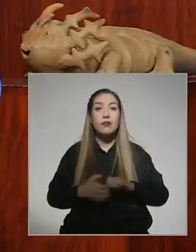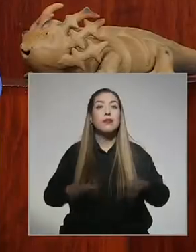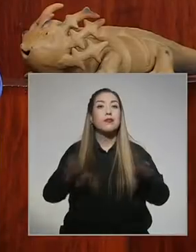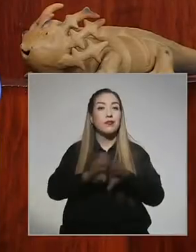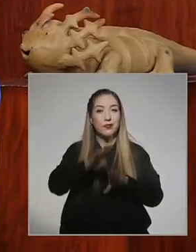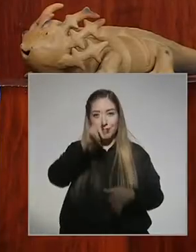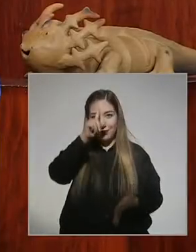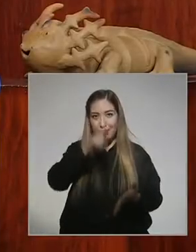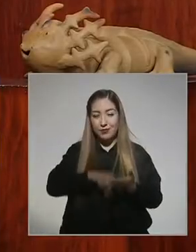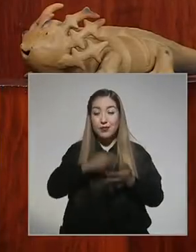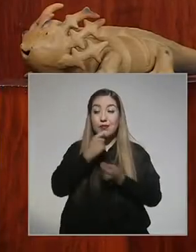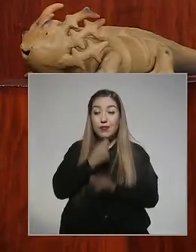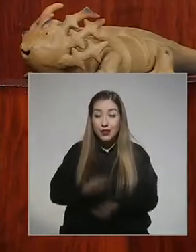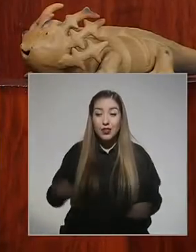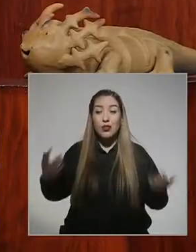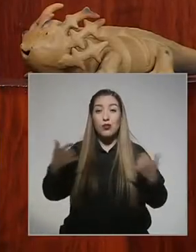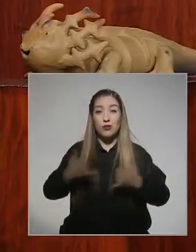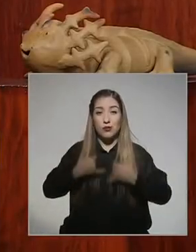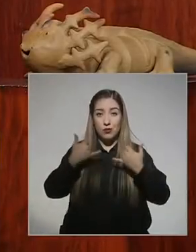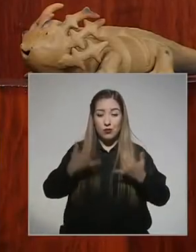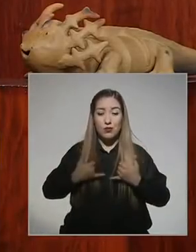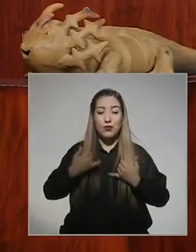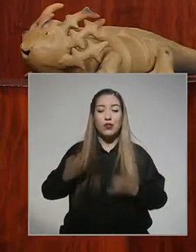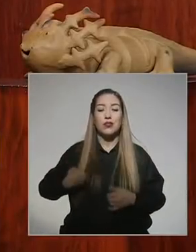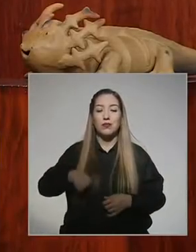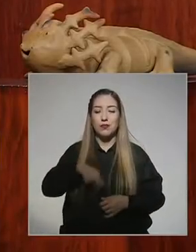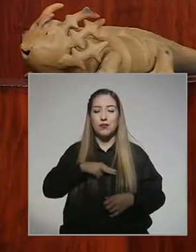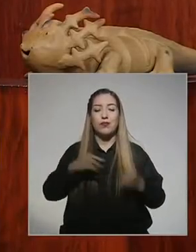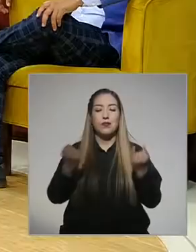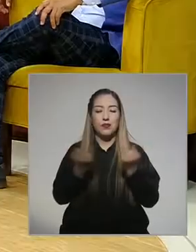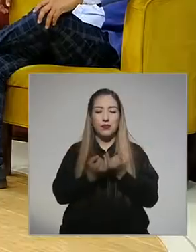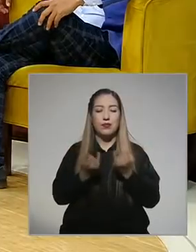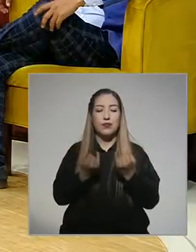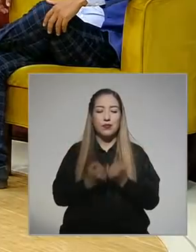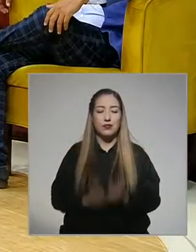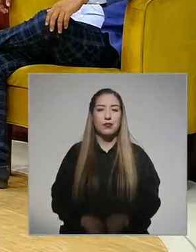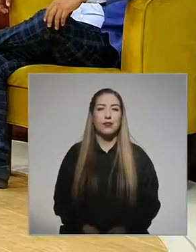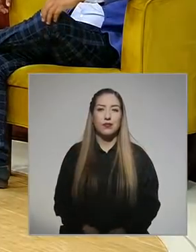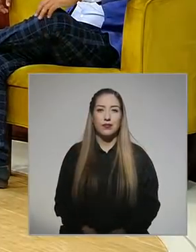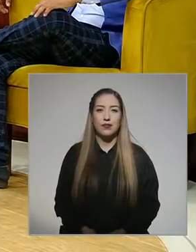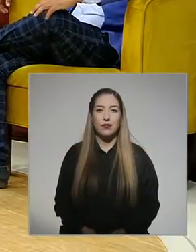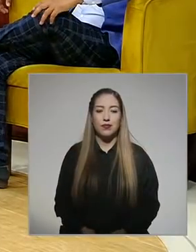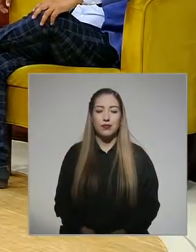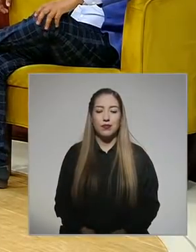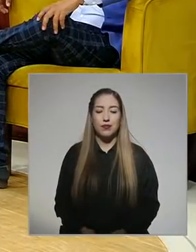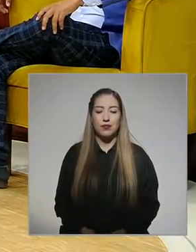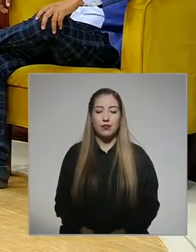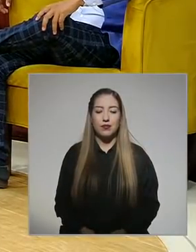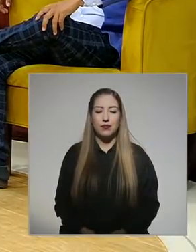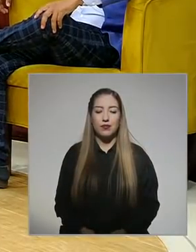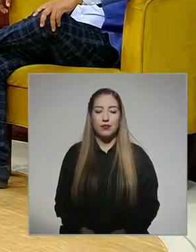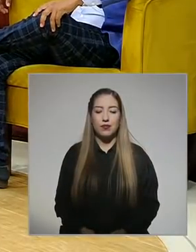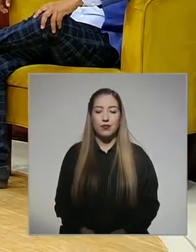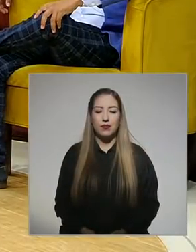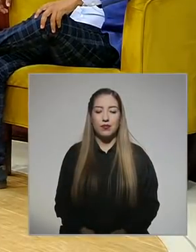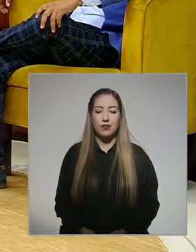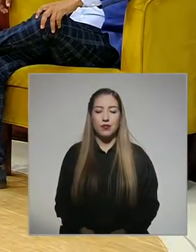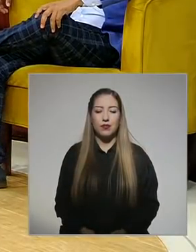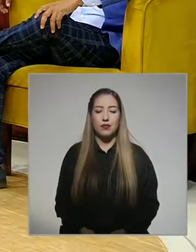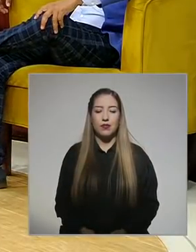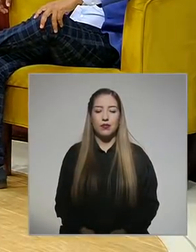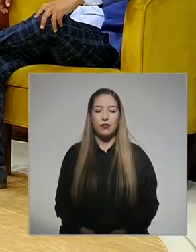los niños, los adolescentes, nosotros mismos? ¿A qué hora hoy en día estas plataformas digitales sacan los estrenos de sus